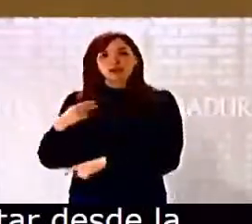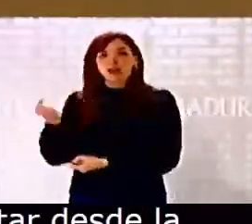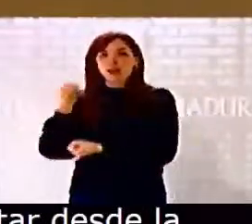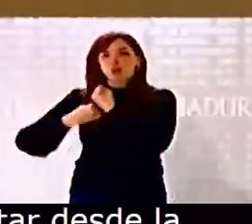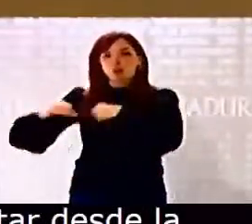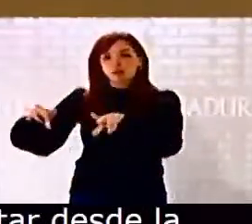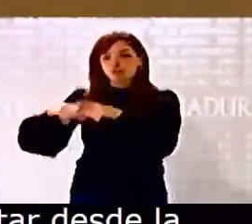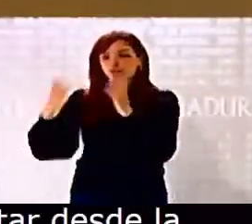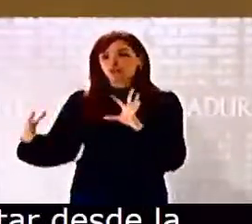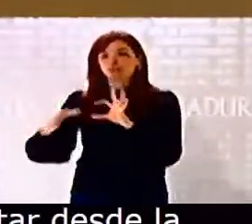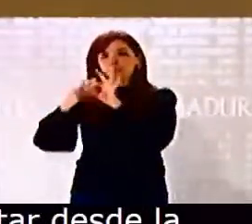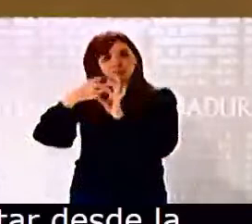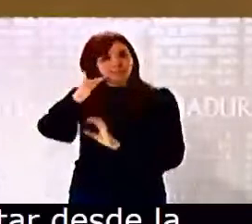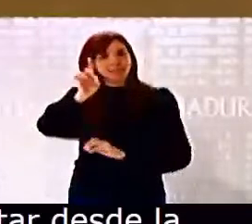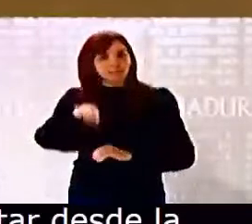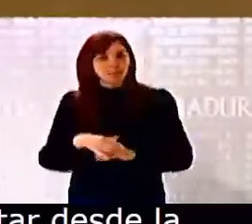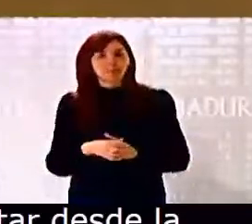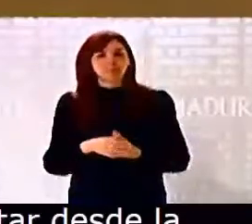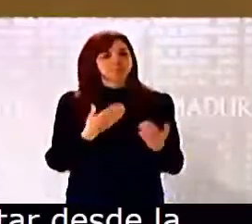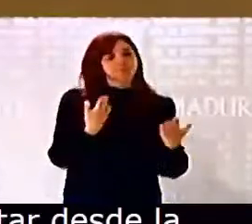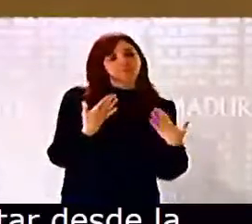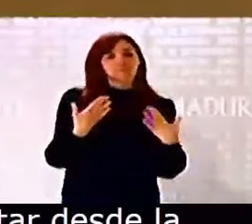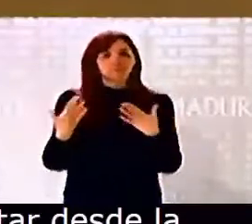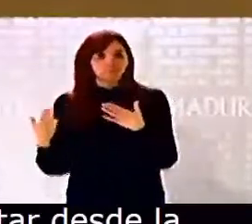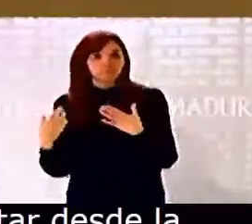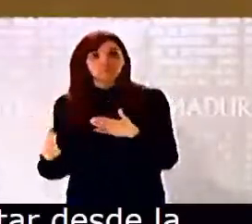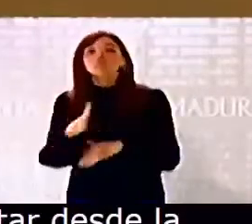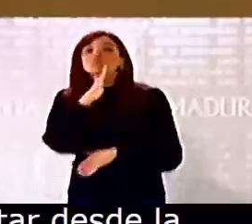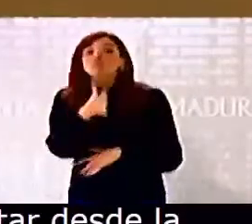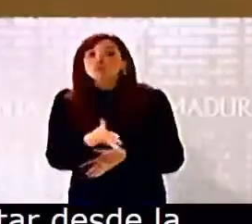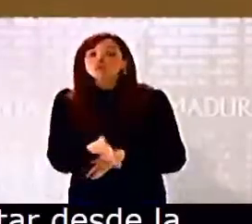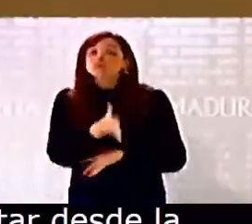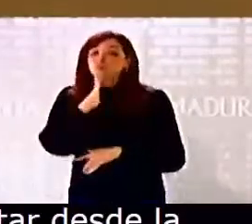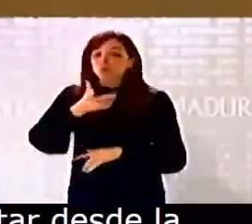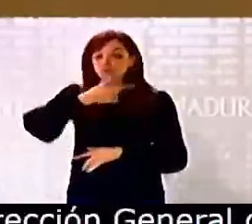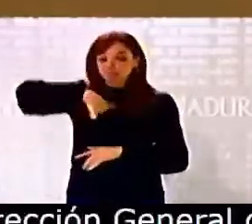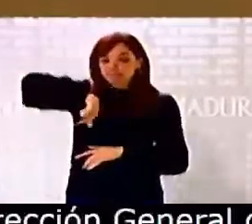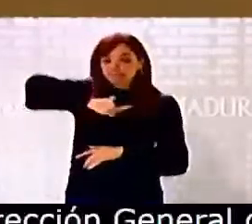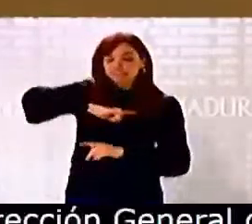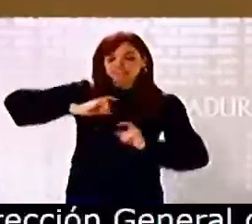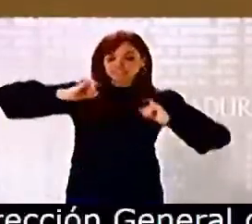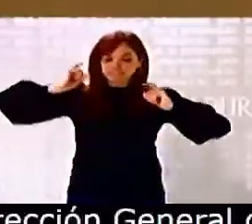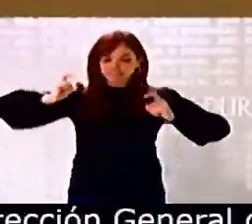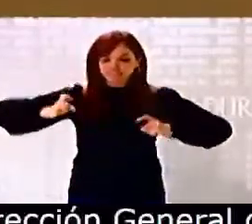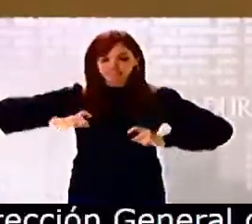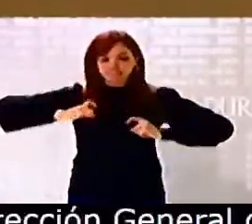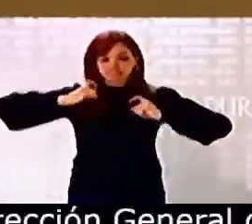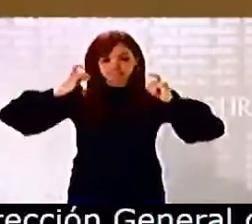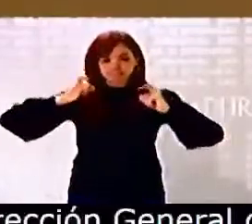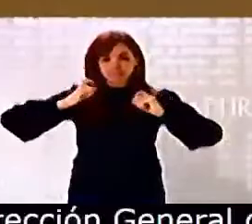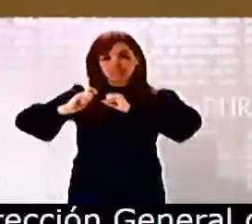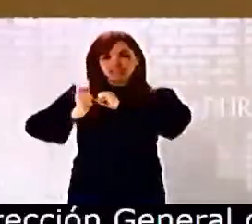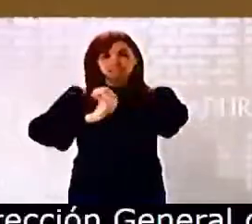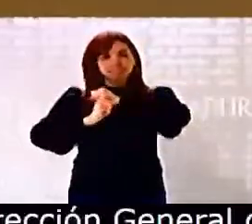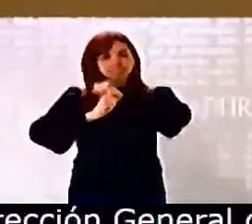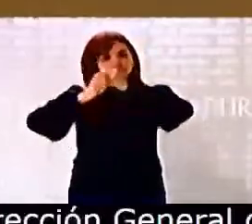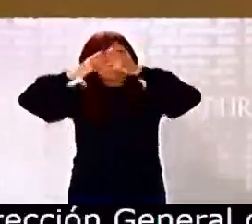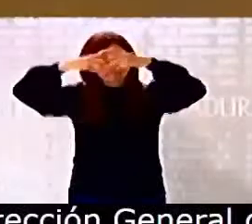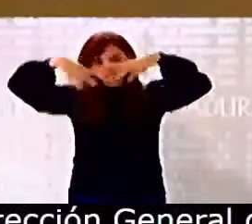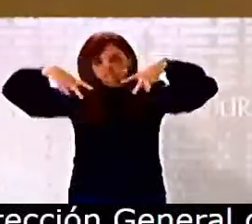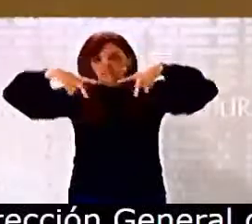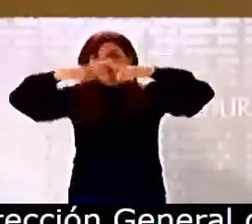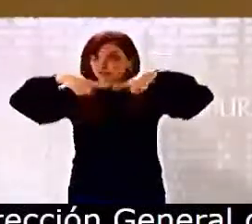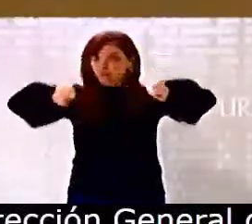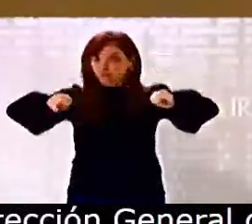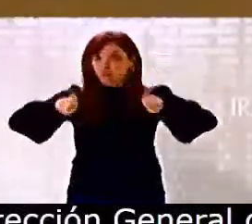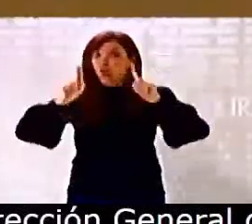Social. ¿Por qué? Pues porque tenemos que ser capaces de articular varias fórmulas, no solo unas ayudas directas a